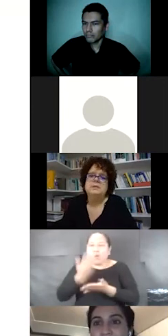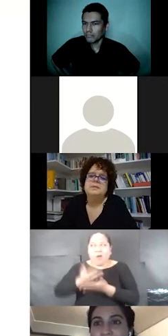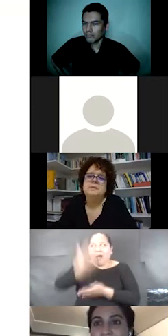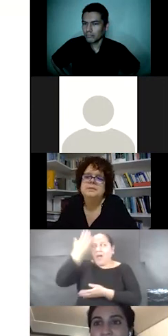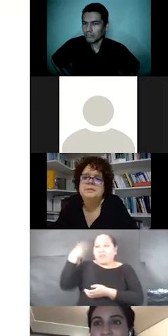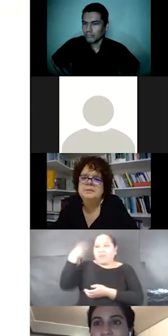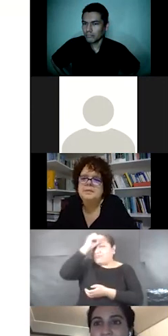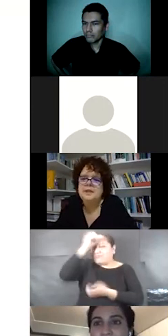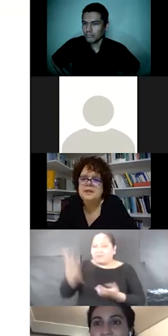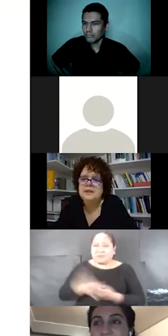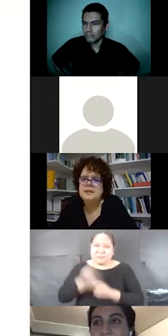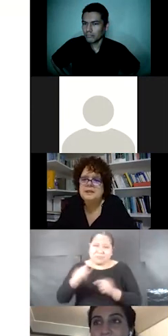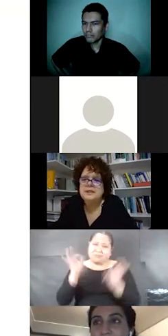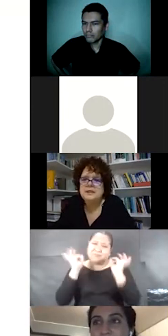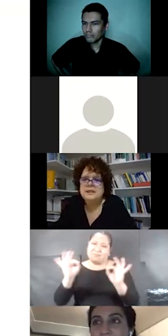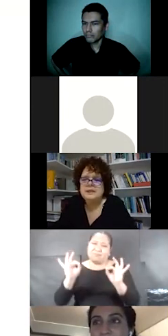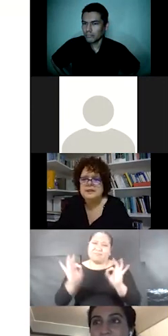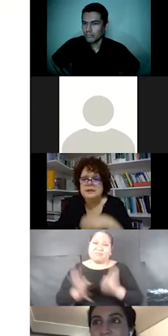bien.